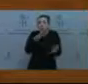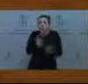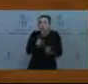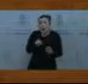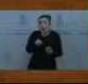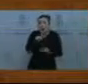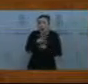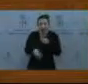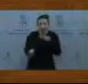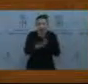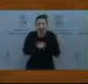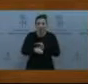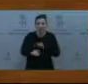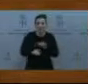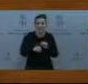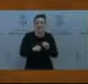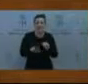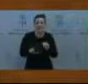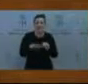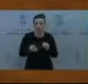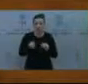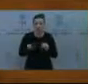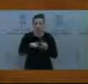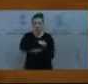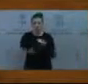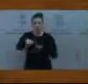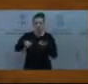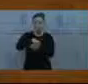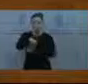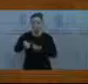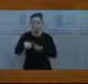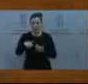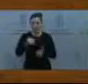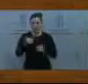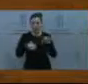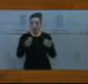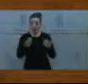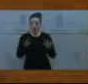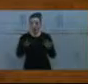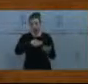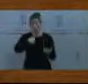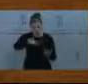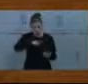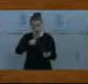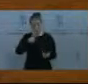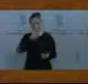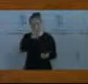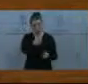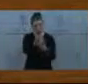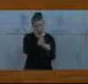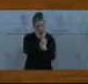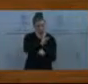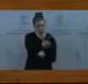cuando los demás ponemos de manifiesto que su quehacer, que su tarea no ha dado respuesta satisfactoria ni